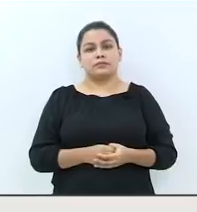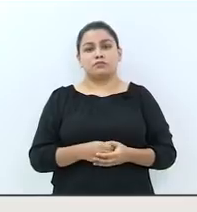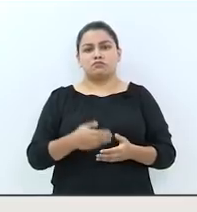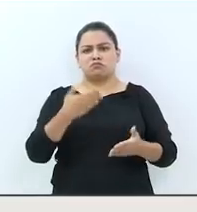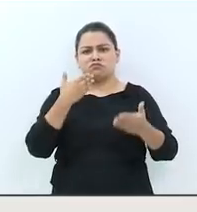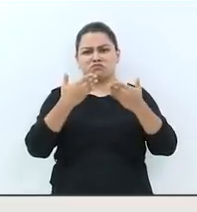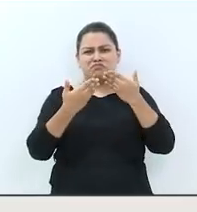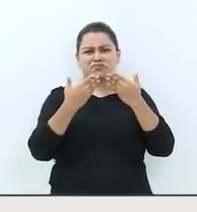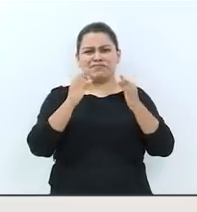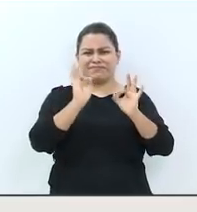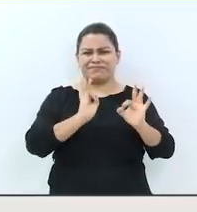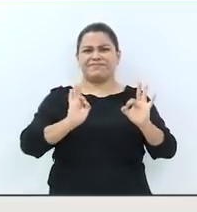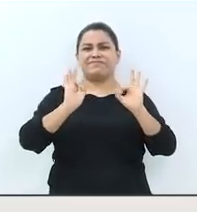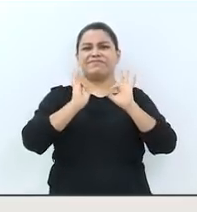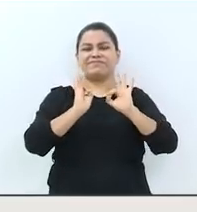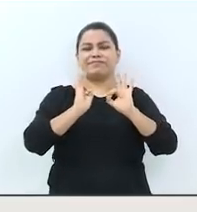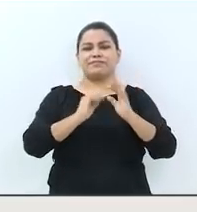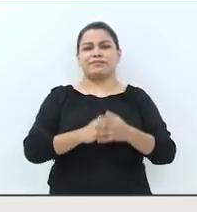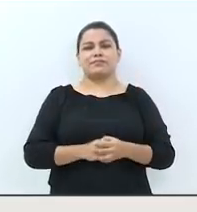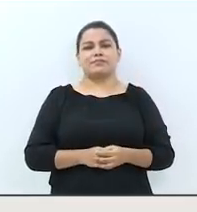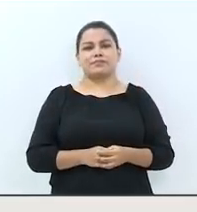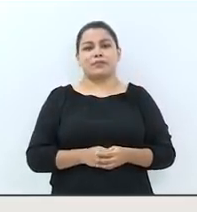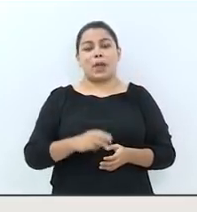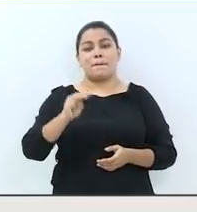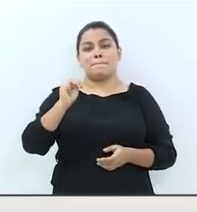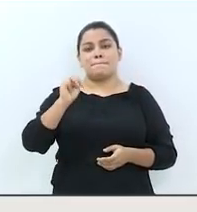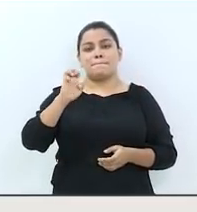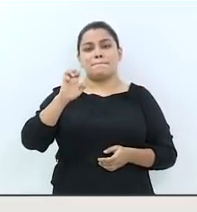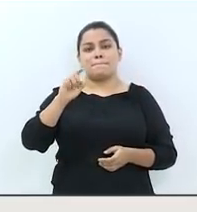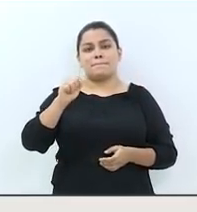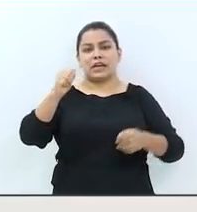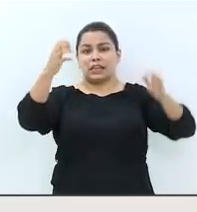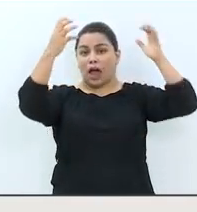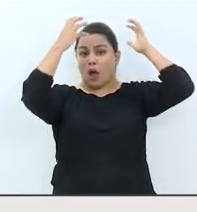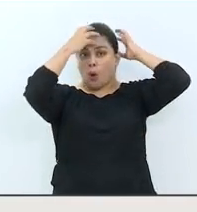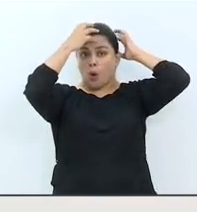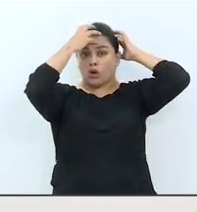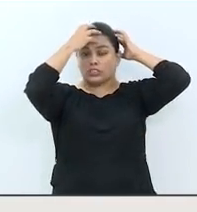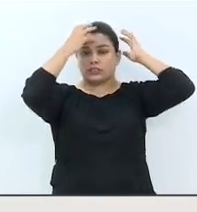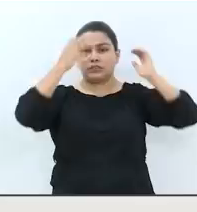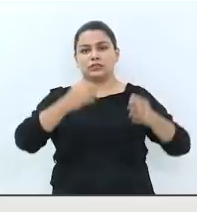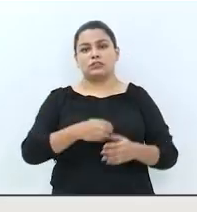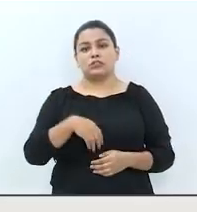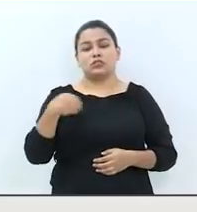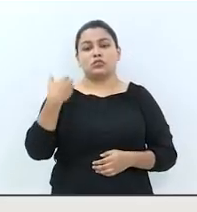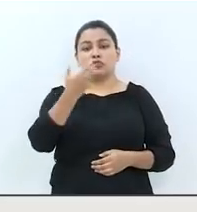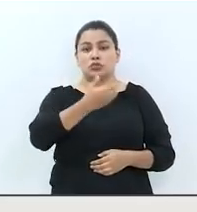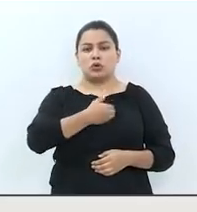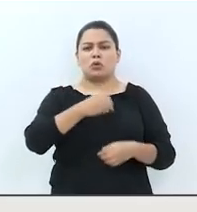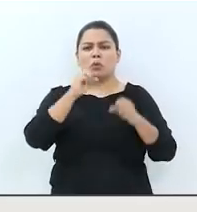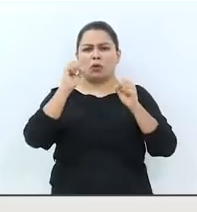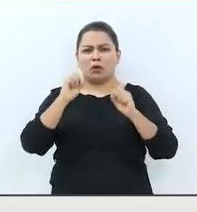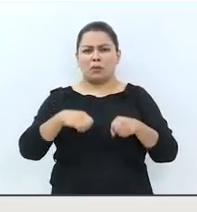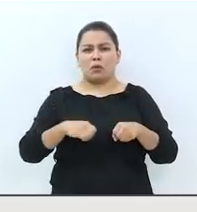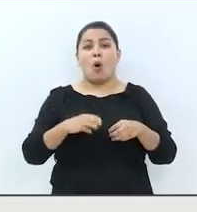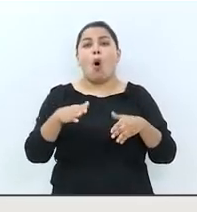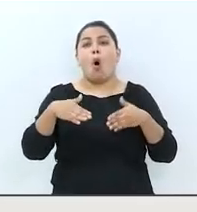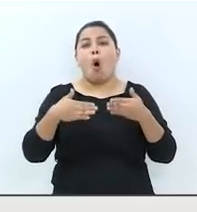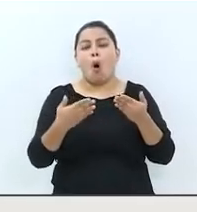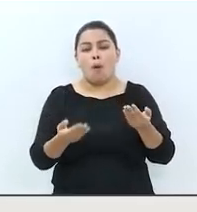de manera fantástica, y es la metacognición, es un adelanto. La metacognición a nosotras y a nosotros nos permite, como vamos